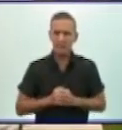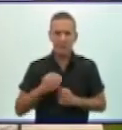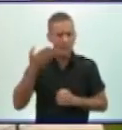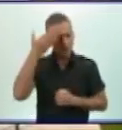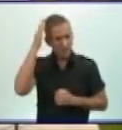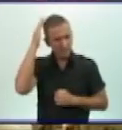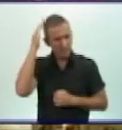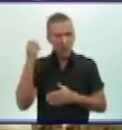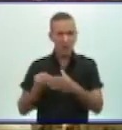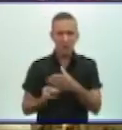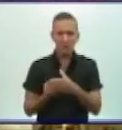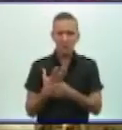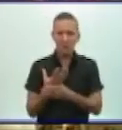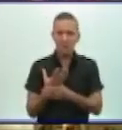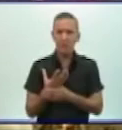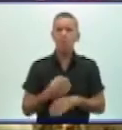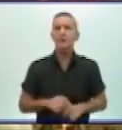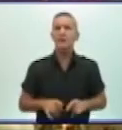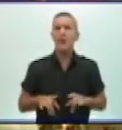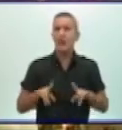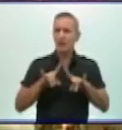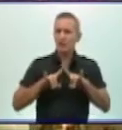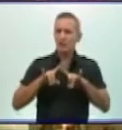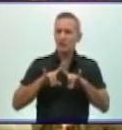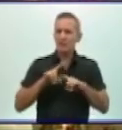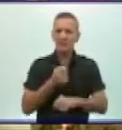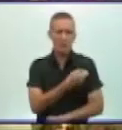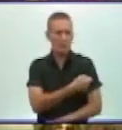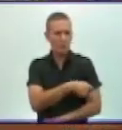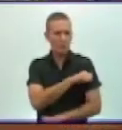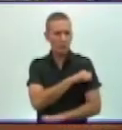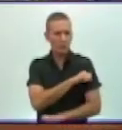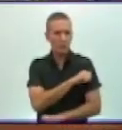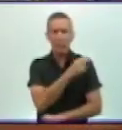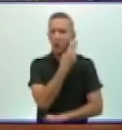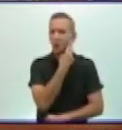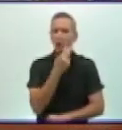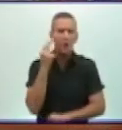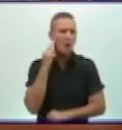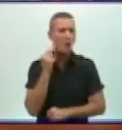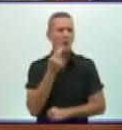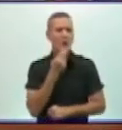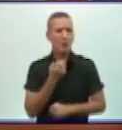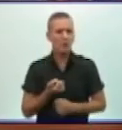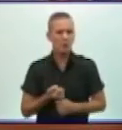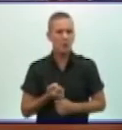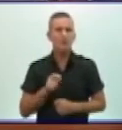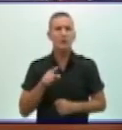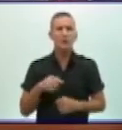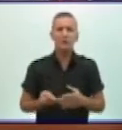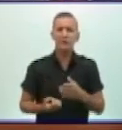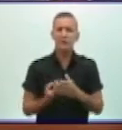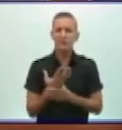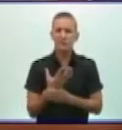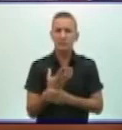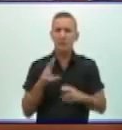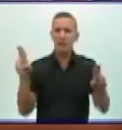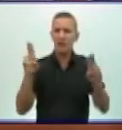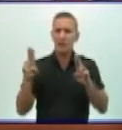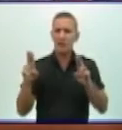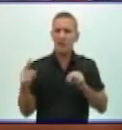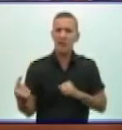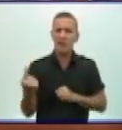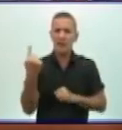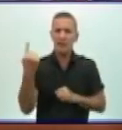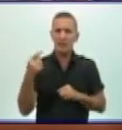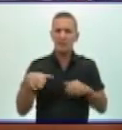funda la Universidad Popular José Martí. Efectivamente, la Universidad Popular José Martí se funda como acuerdo del primer Congreso Nacional de